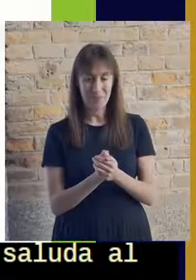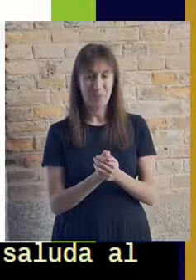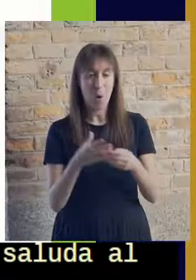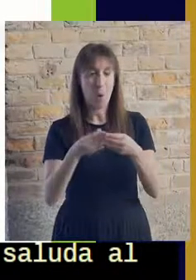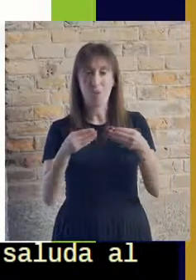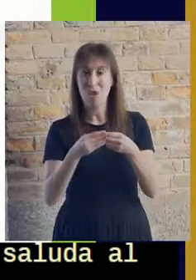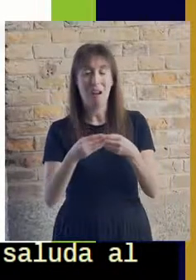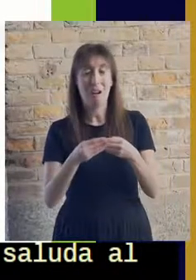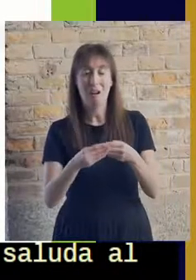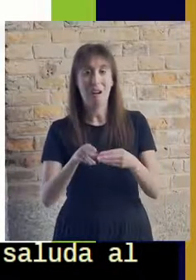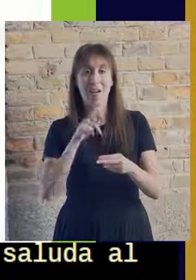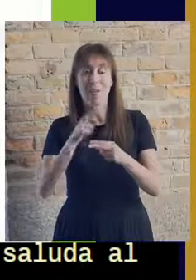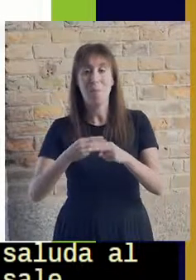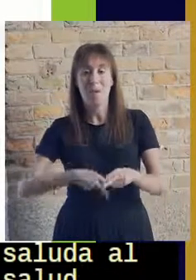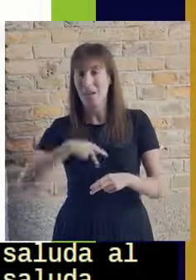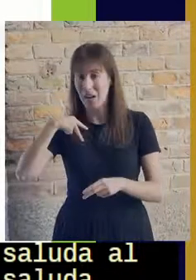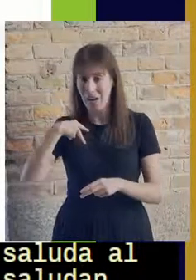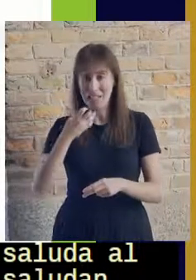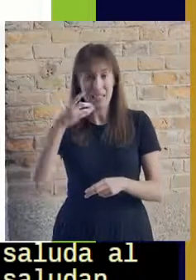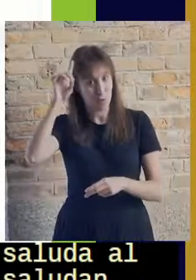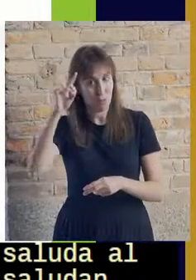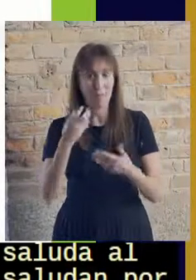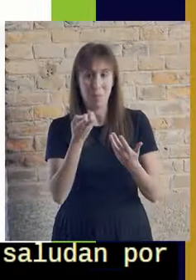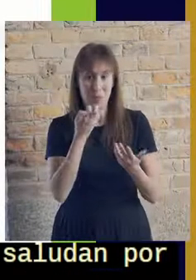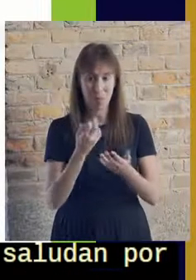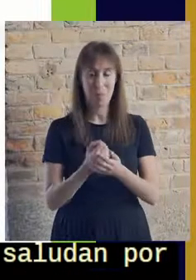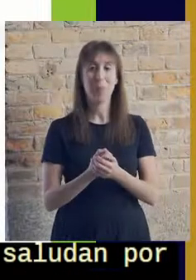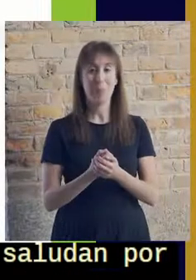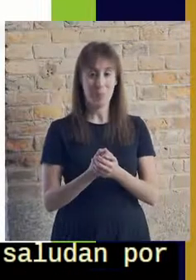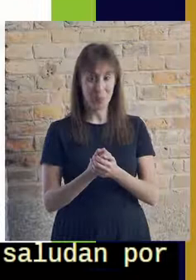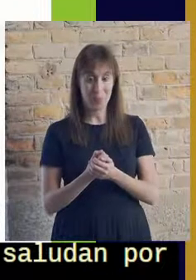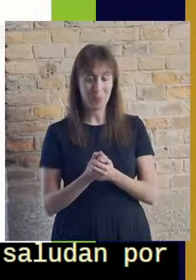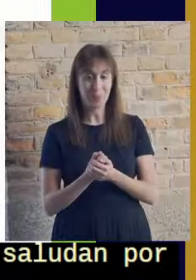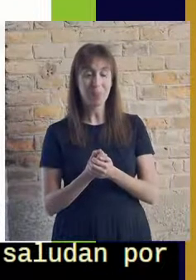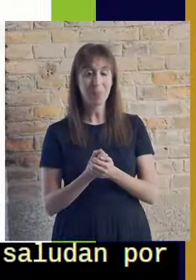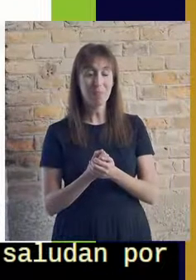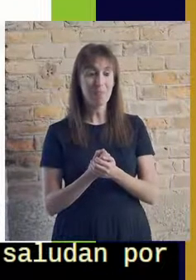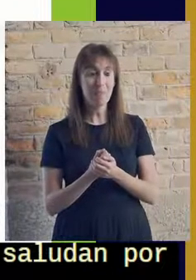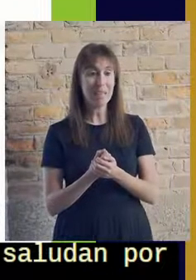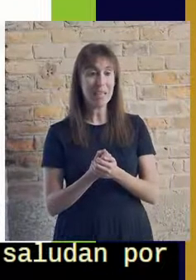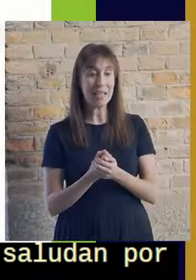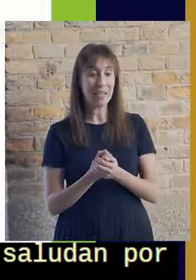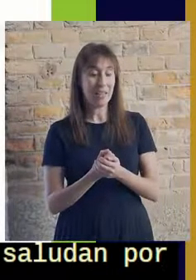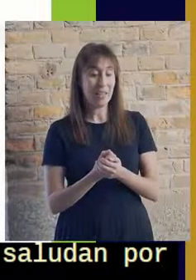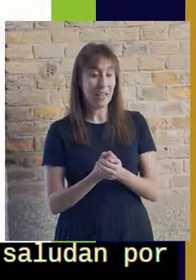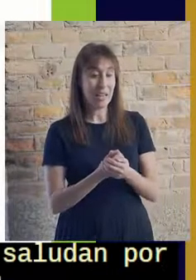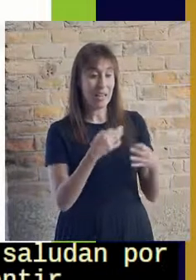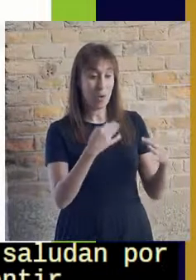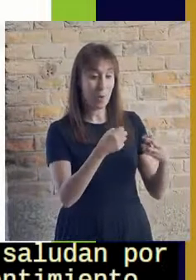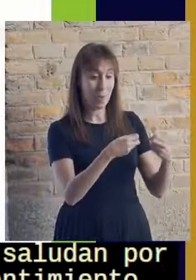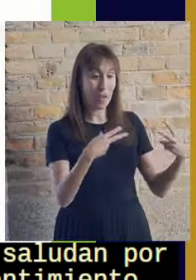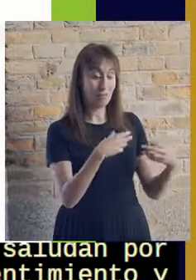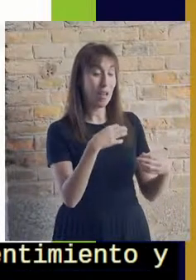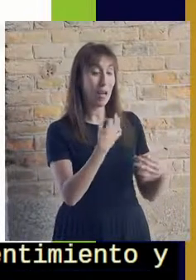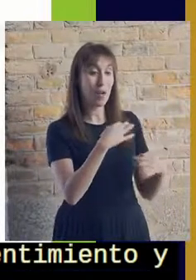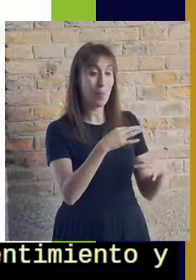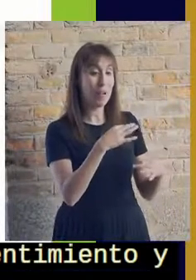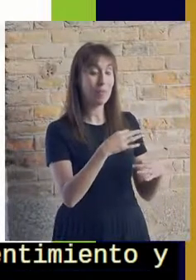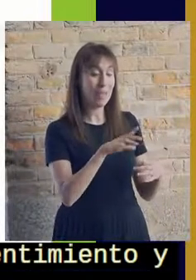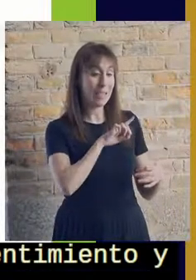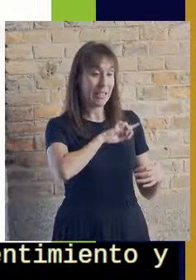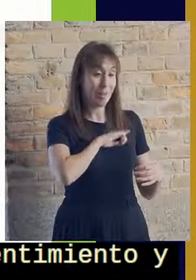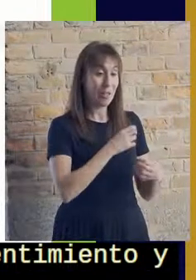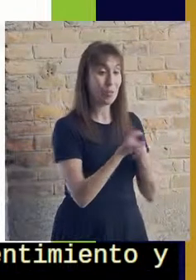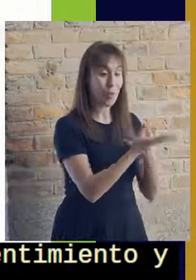romanos se dirigen al César y lo saludan por ejemplo la locución no el narrador sí puede expresar sentimiento y la audiodescripción debe ser